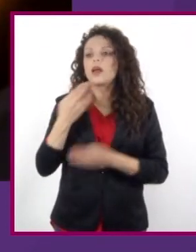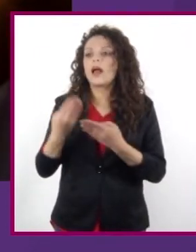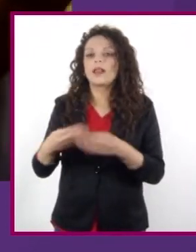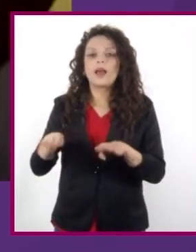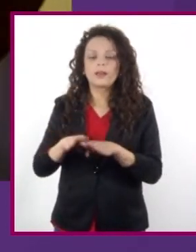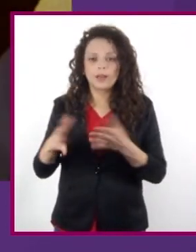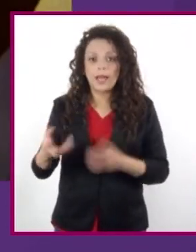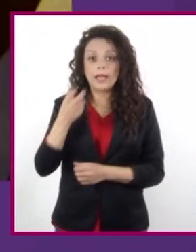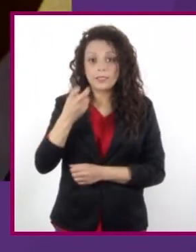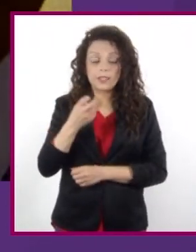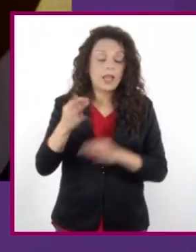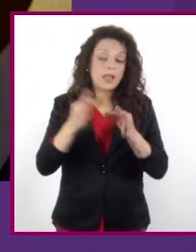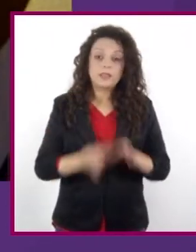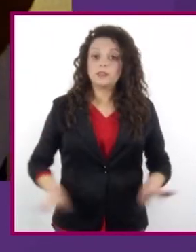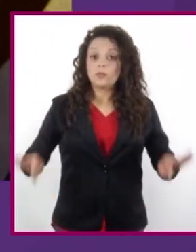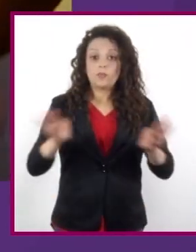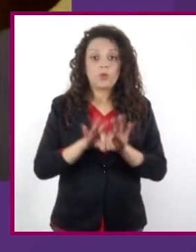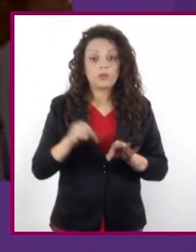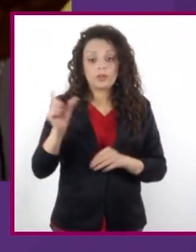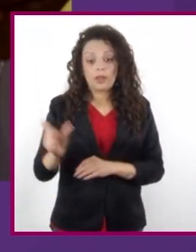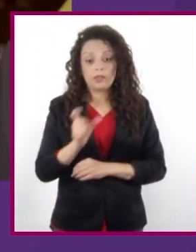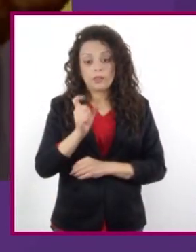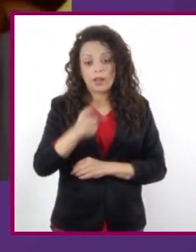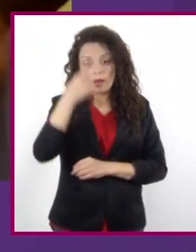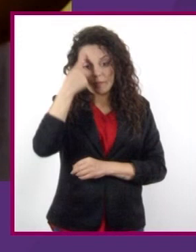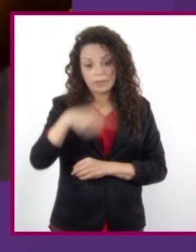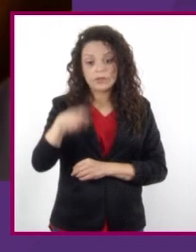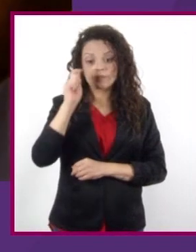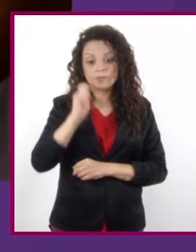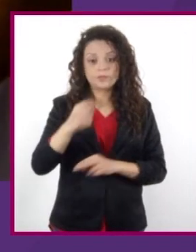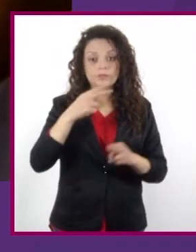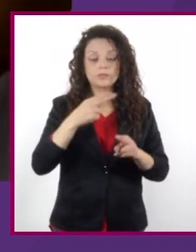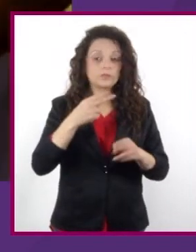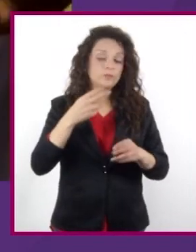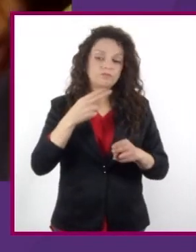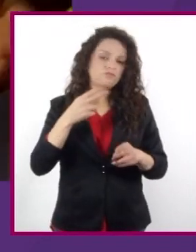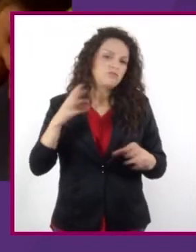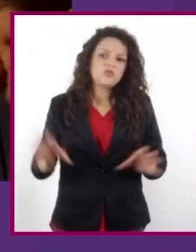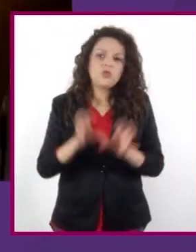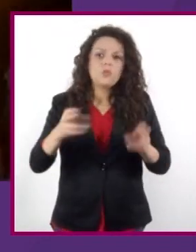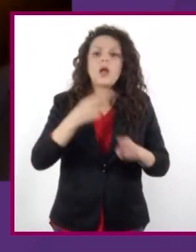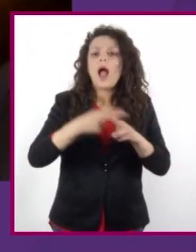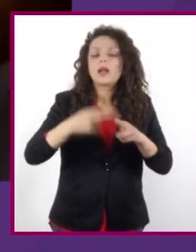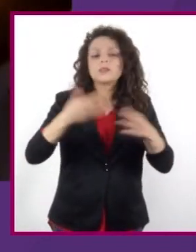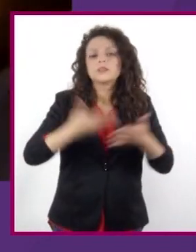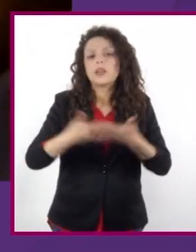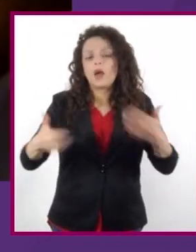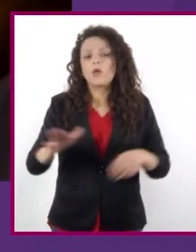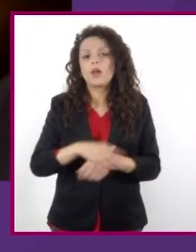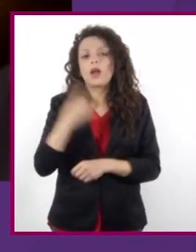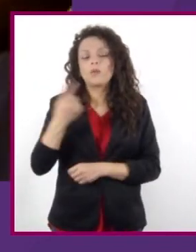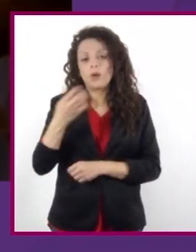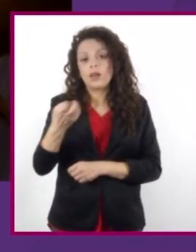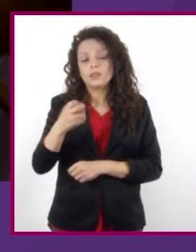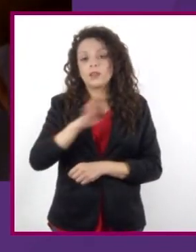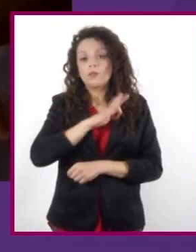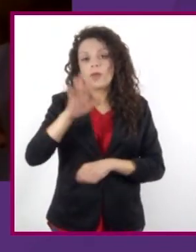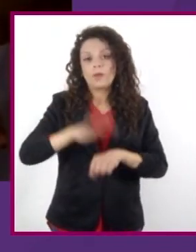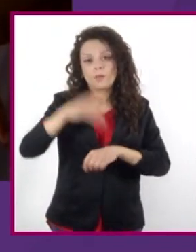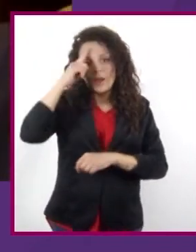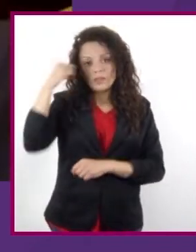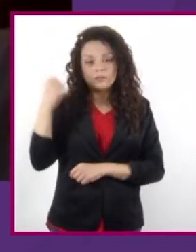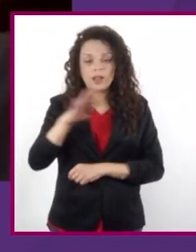son un componente fundamental de las computadoras hasta la actualidad, por la facilidad que ofrece a la hora de incorporar